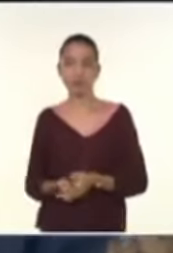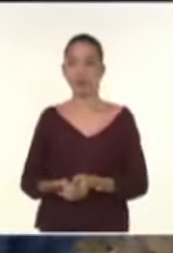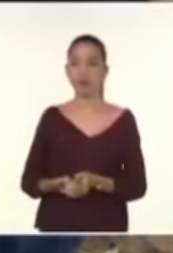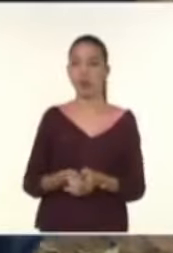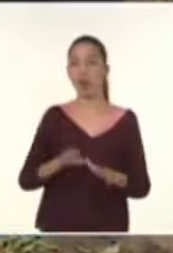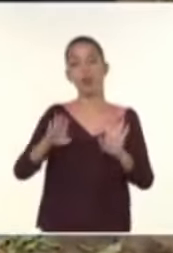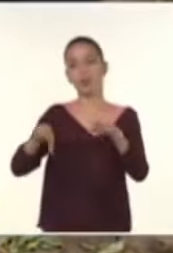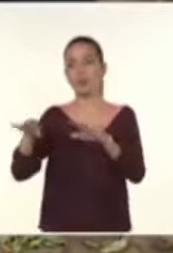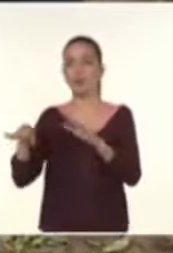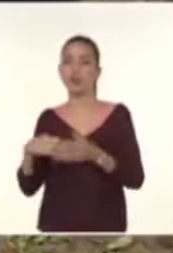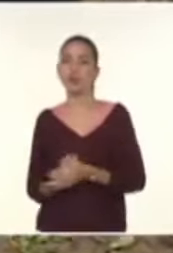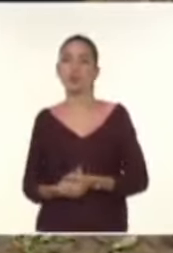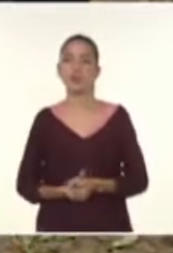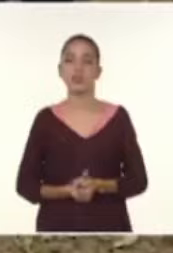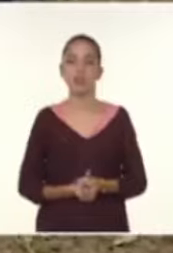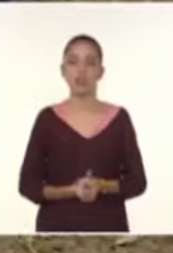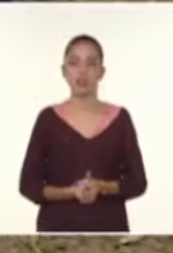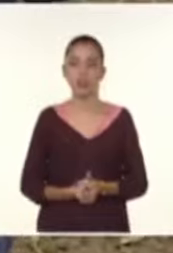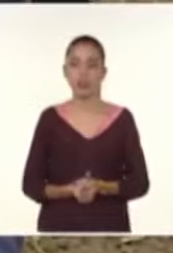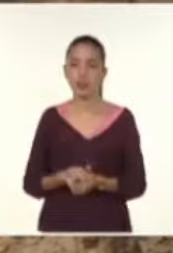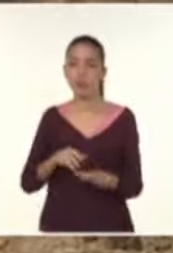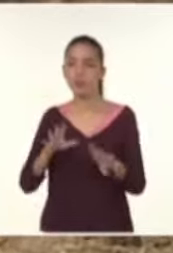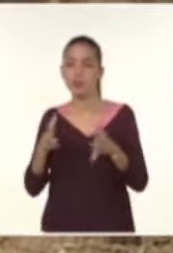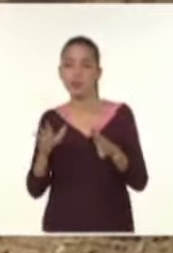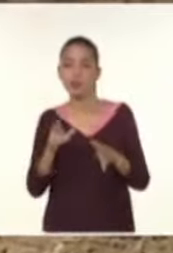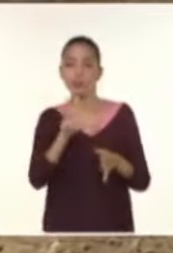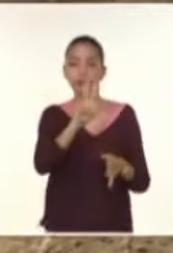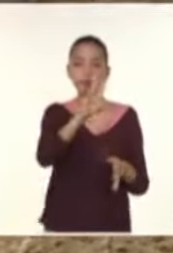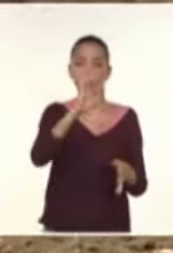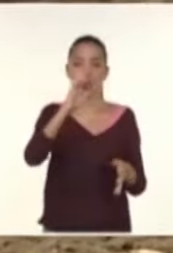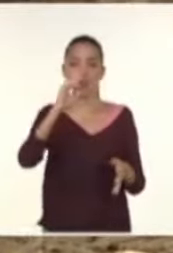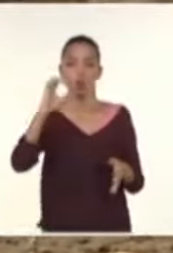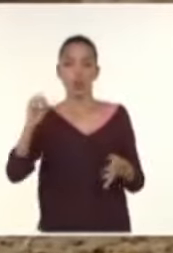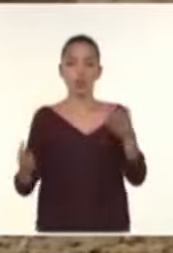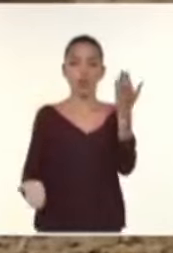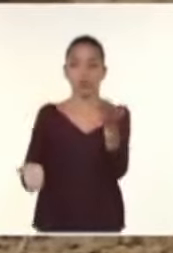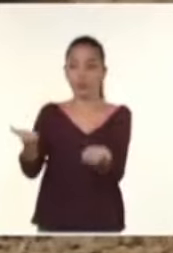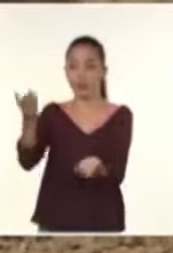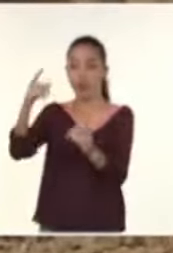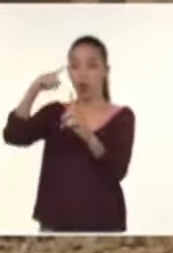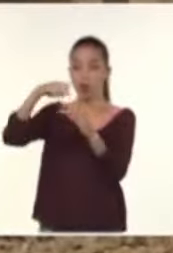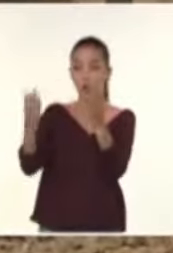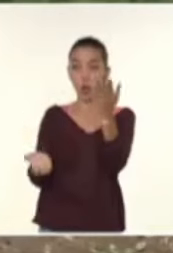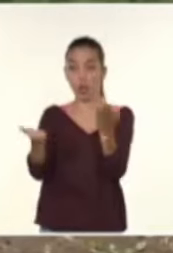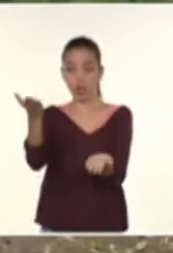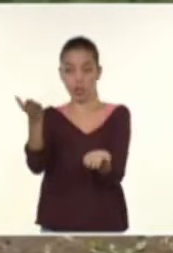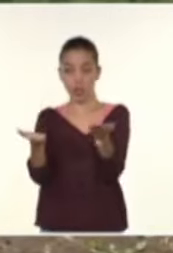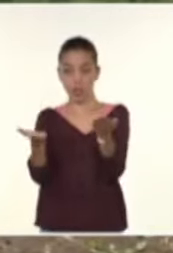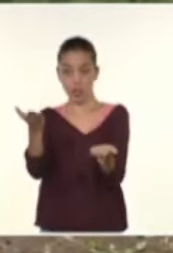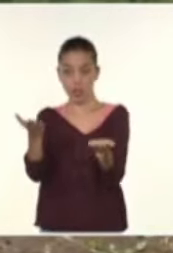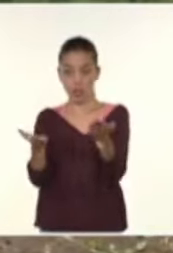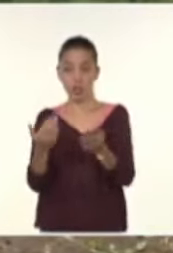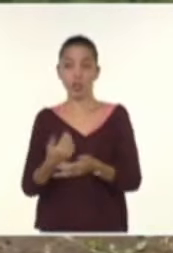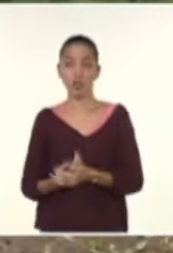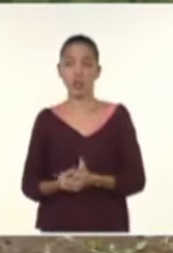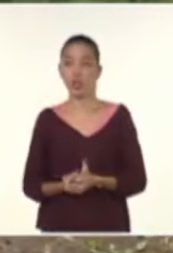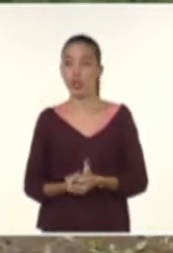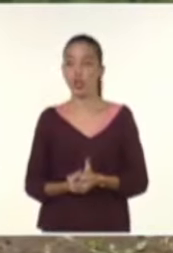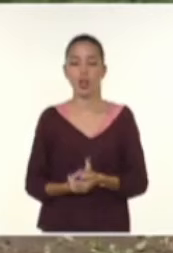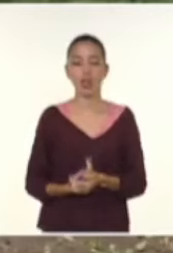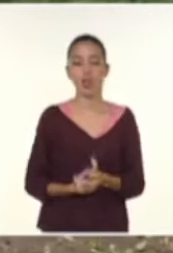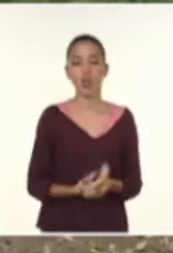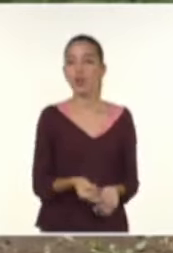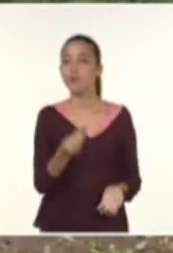cosechar más de 200 toneladas de boniato e igual cifra de plátano vianda con una táctica. Que todos los meses